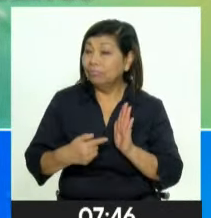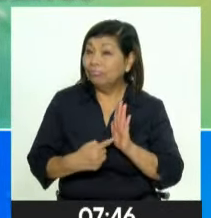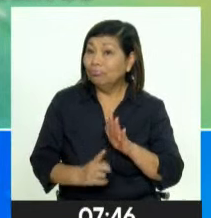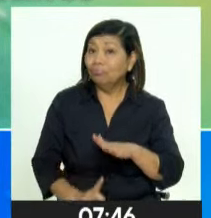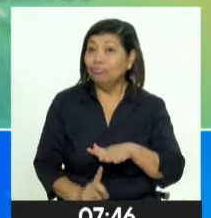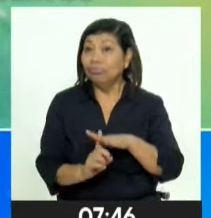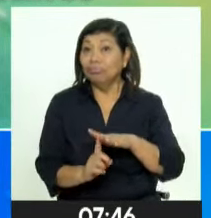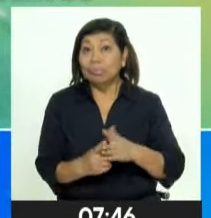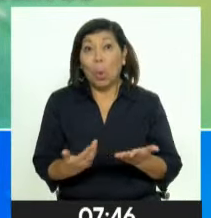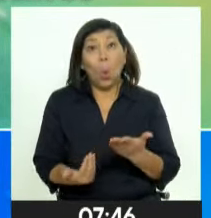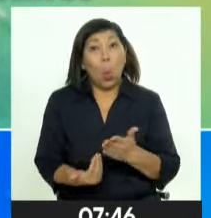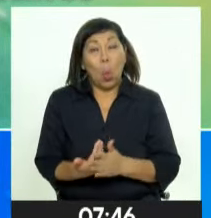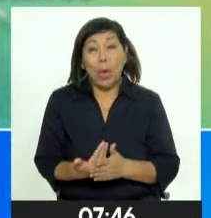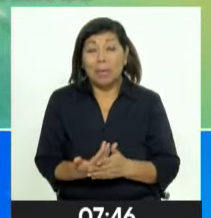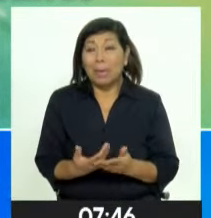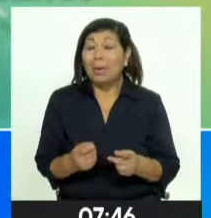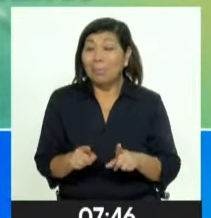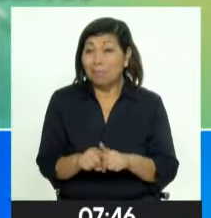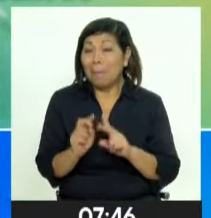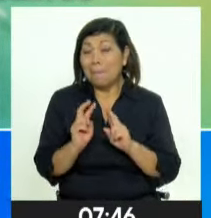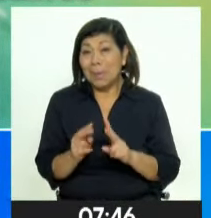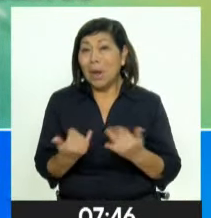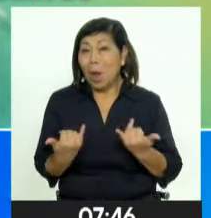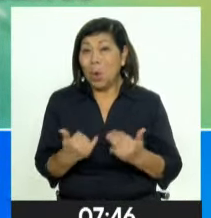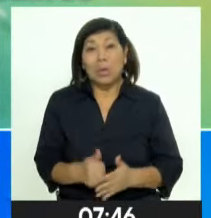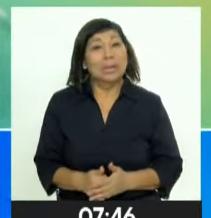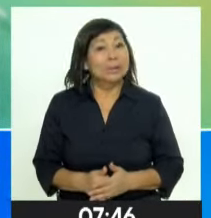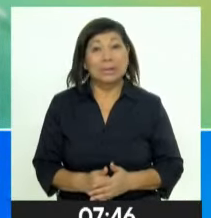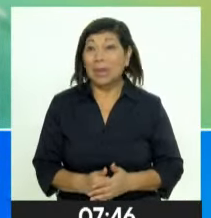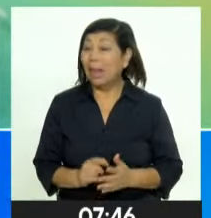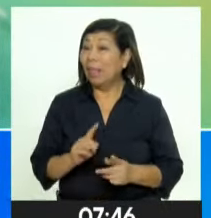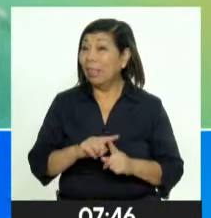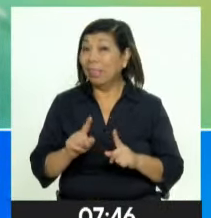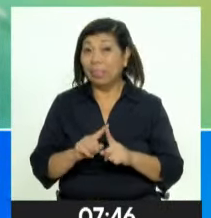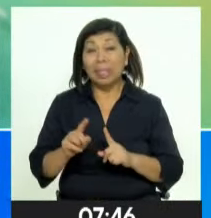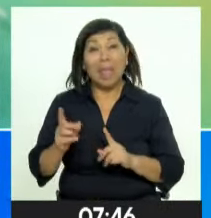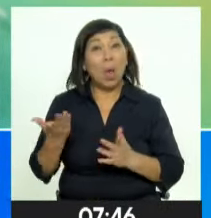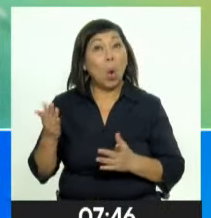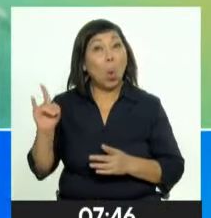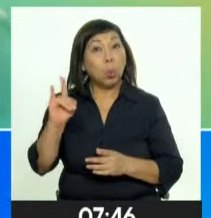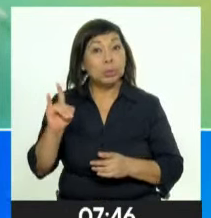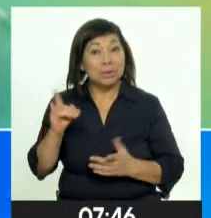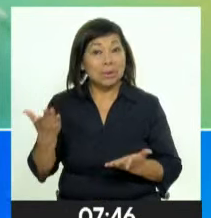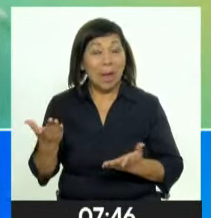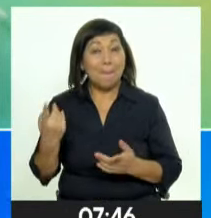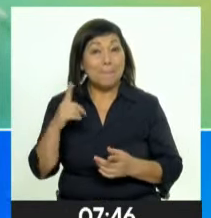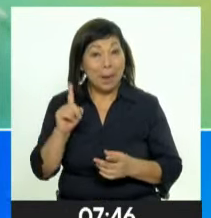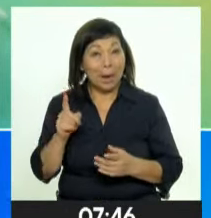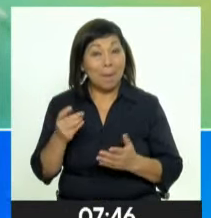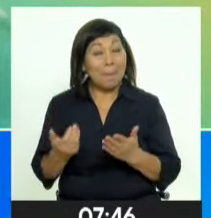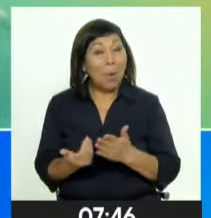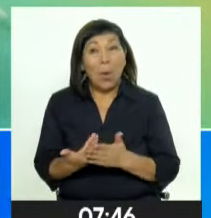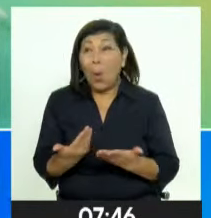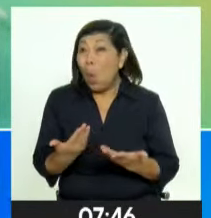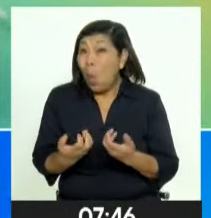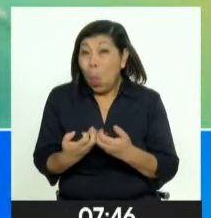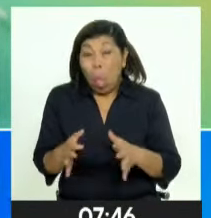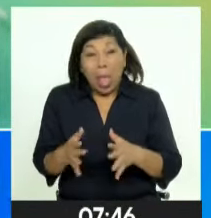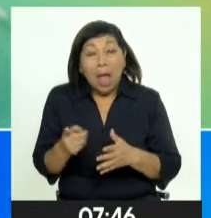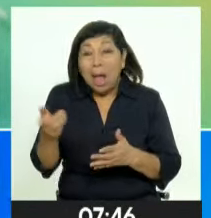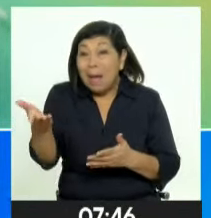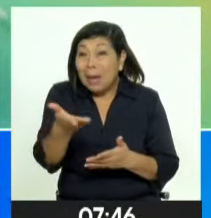siendo evaluada también a nivel internacional. En este momento todavía ningún país de la región está usando la vacuna porque precisamente recién se está